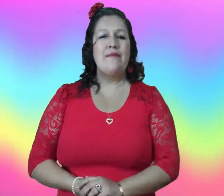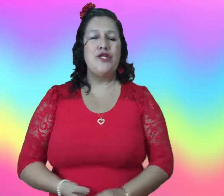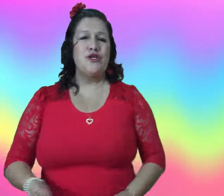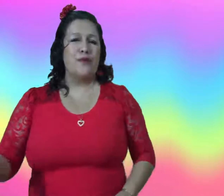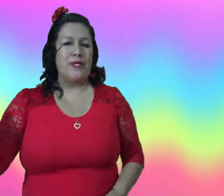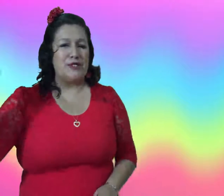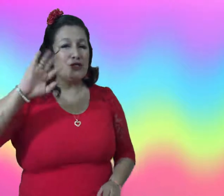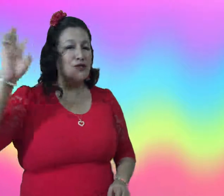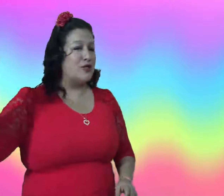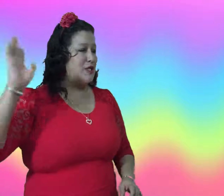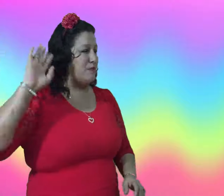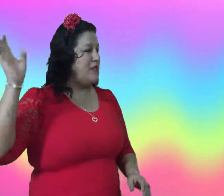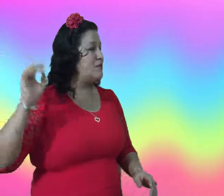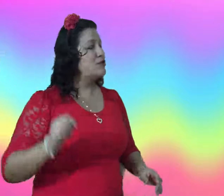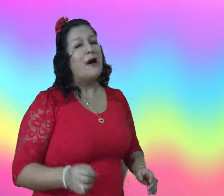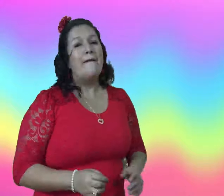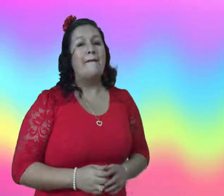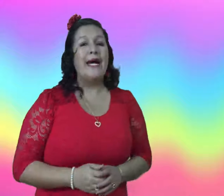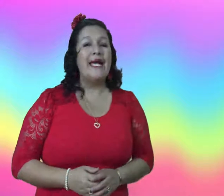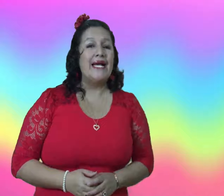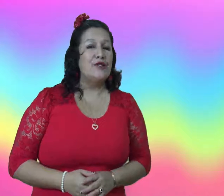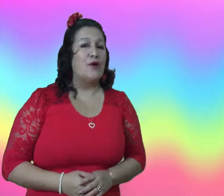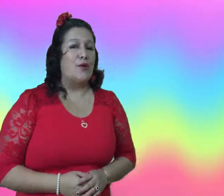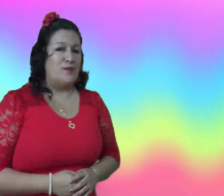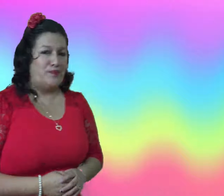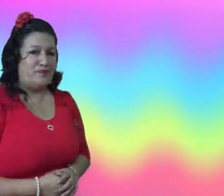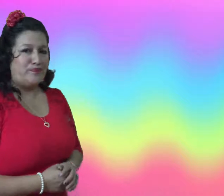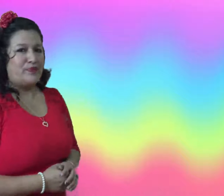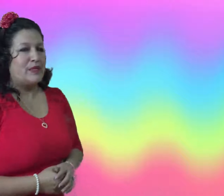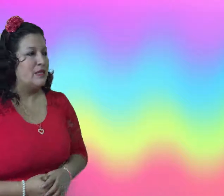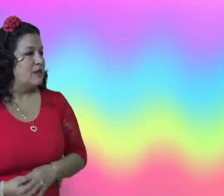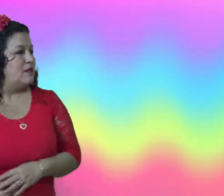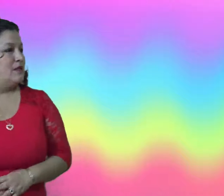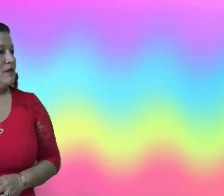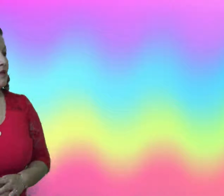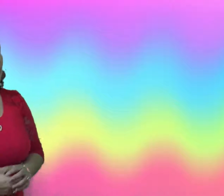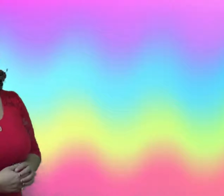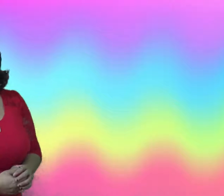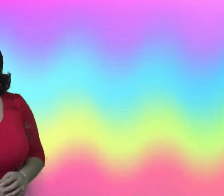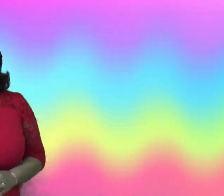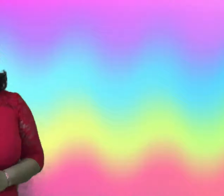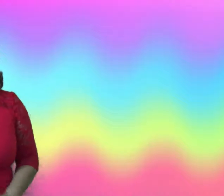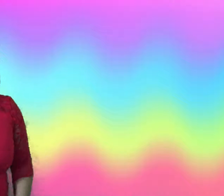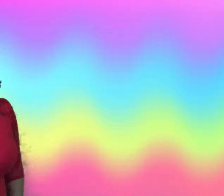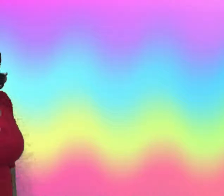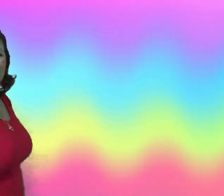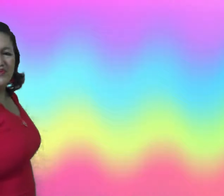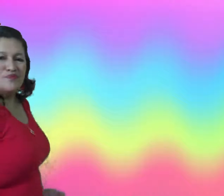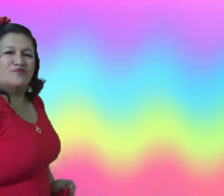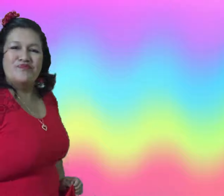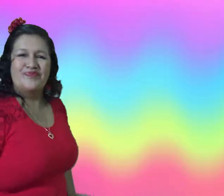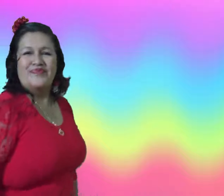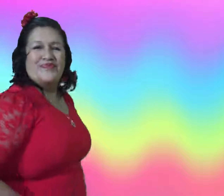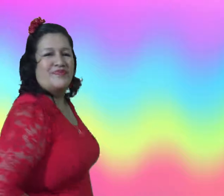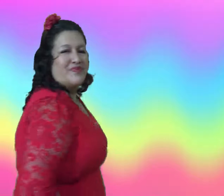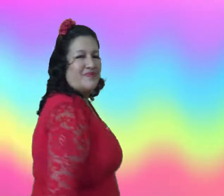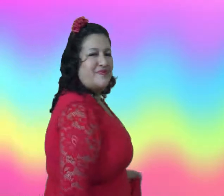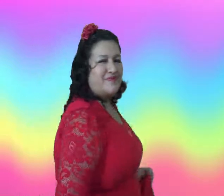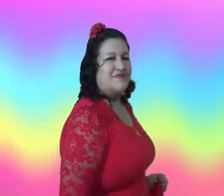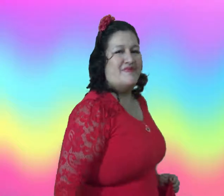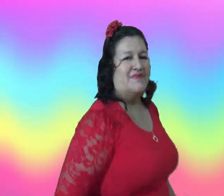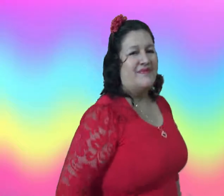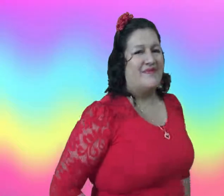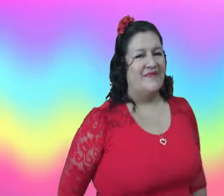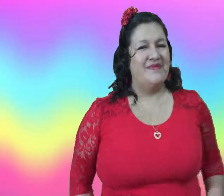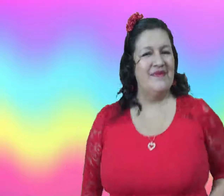Buen día, mis niños preciosos. Nos despedimos bailando. Su voz me da confianza y me hace